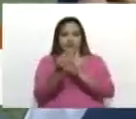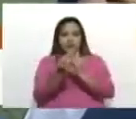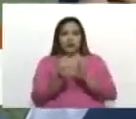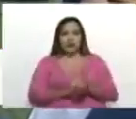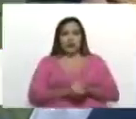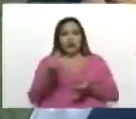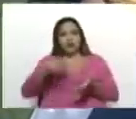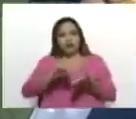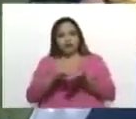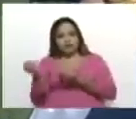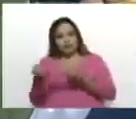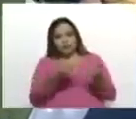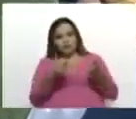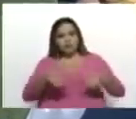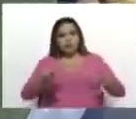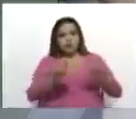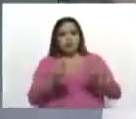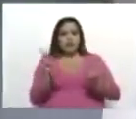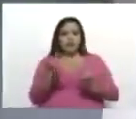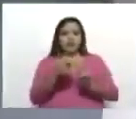regresamos con ustedes al estudio adelante